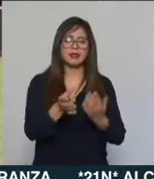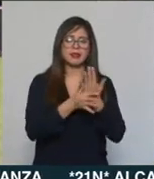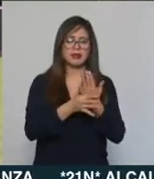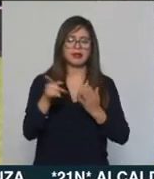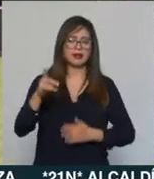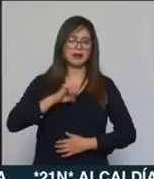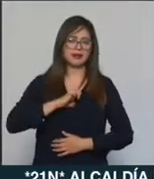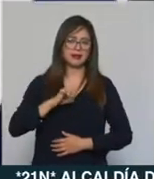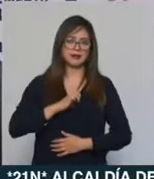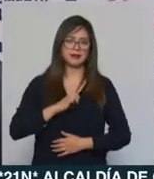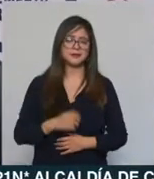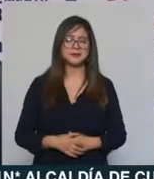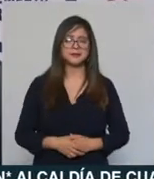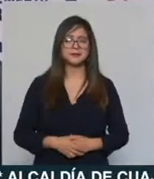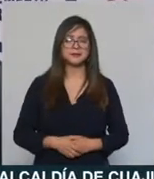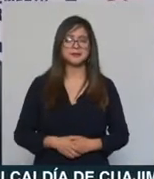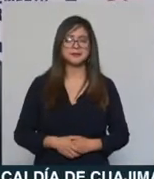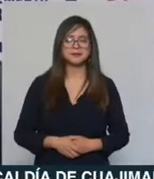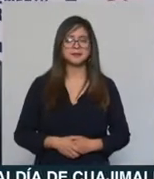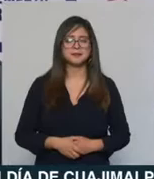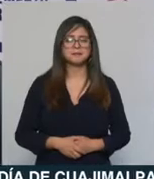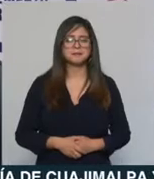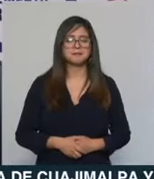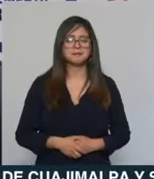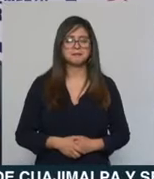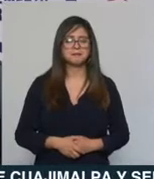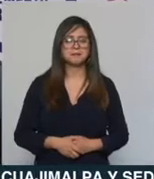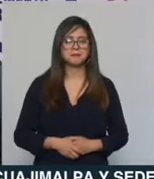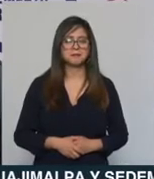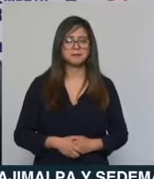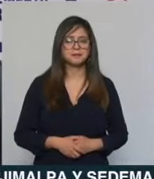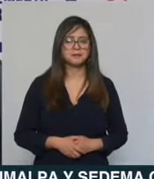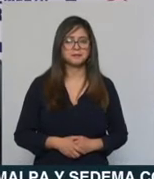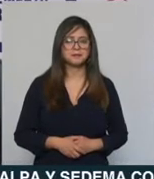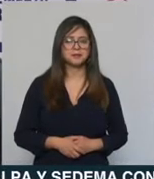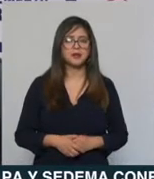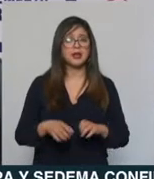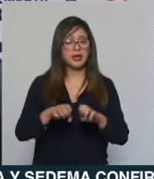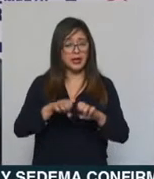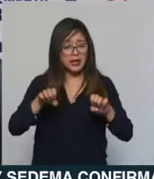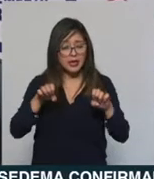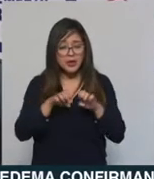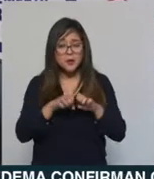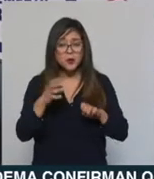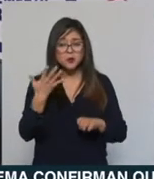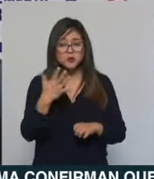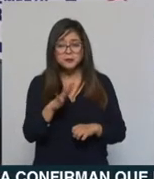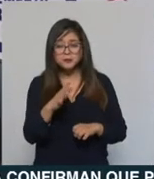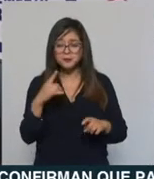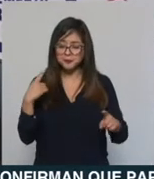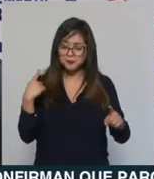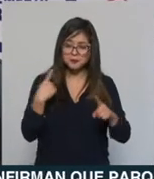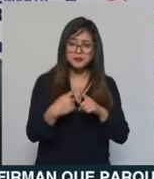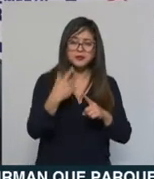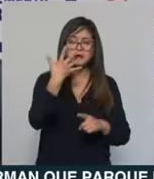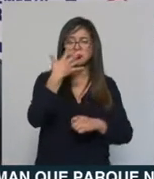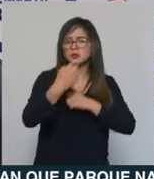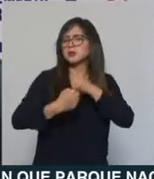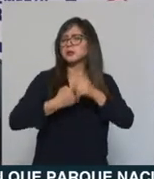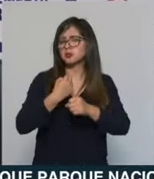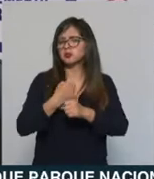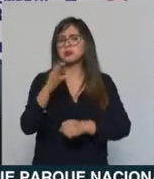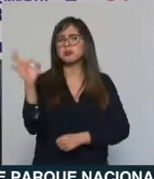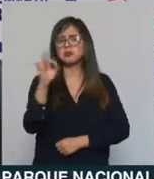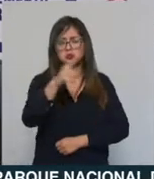Pedro Caiciña. El equipo más regular, no de la temporada, de los últimos 5 años. Chequen en los últimos 5